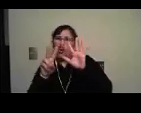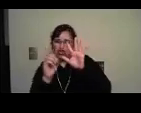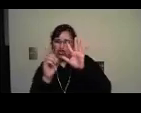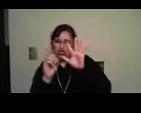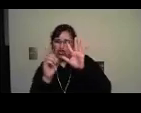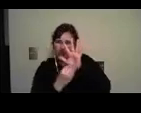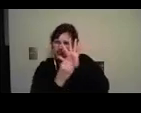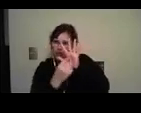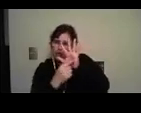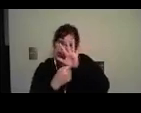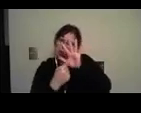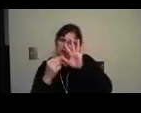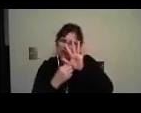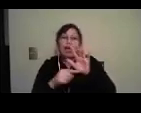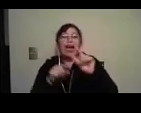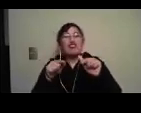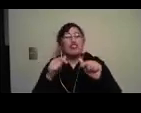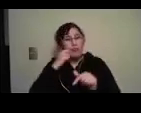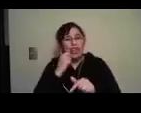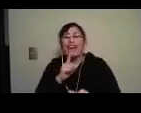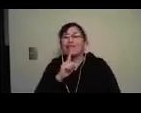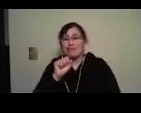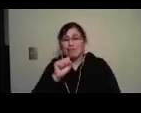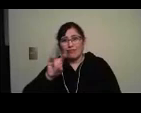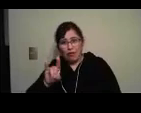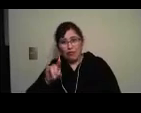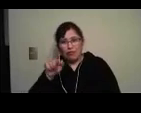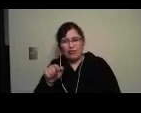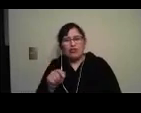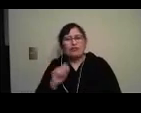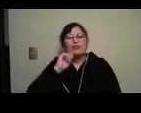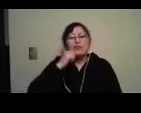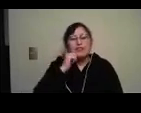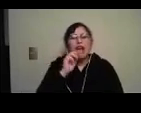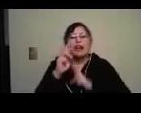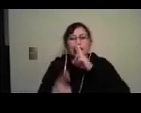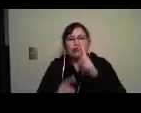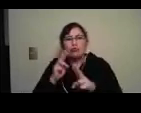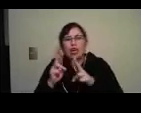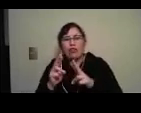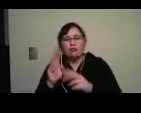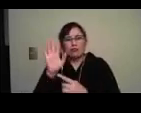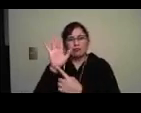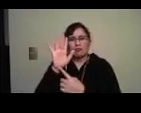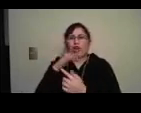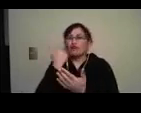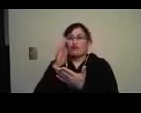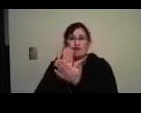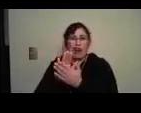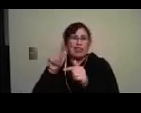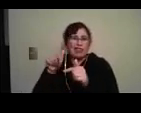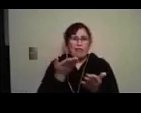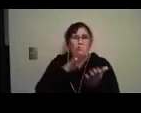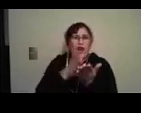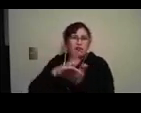Y que corresponden a las proteínas tau, ¿ya? Y que en el fondo son el resultado de la muerte neuronal, ¿ya? Y como